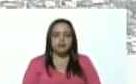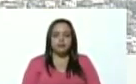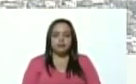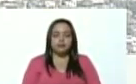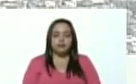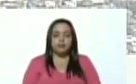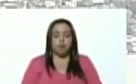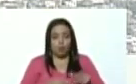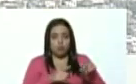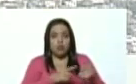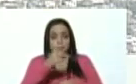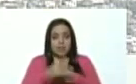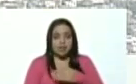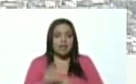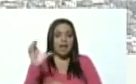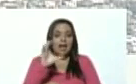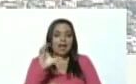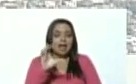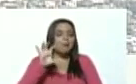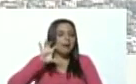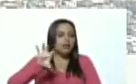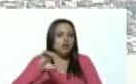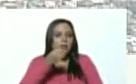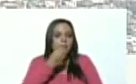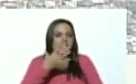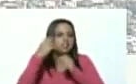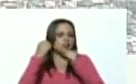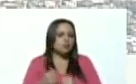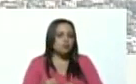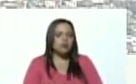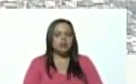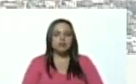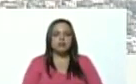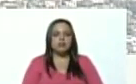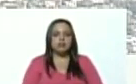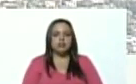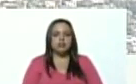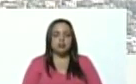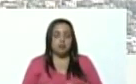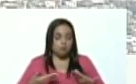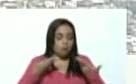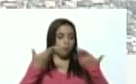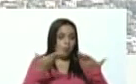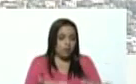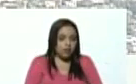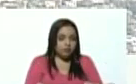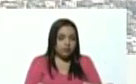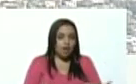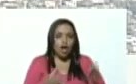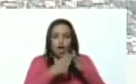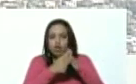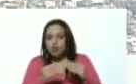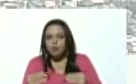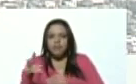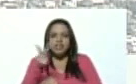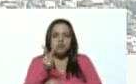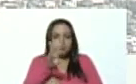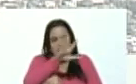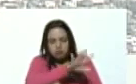en el plan Caracas, patriota, bella y segura, la vamos a llevar a toda